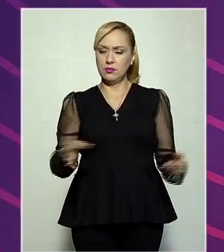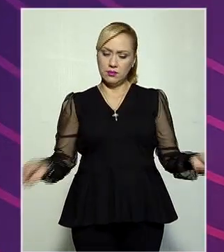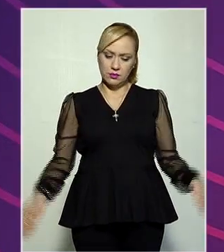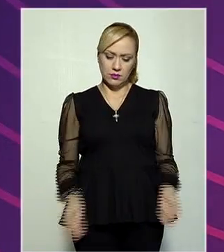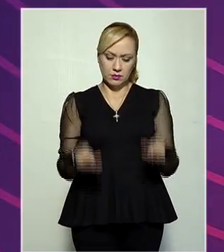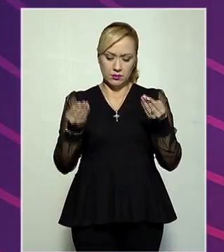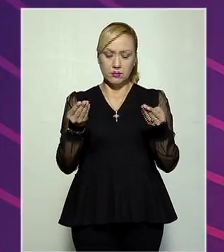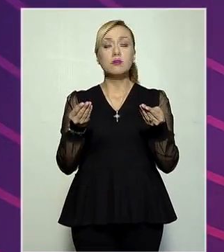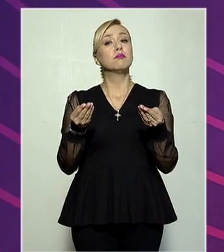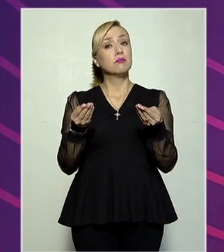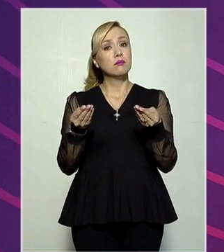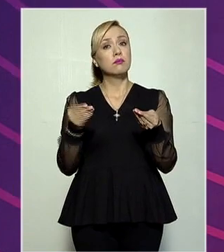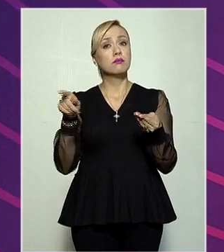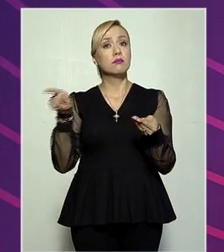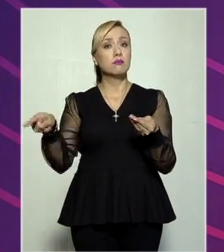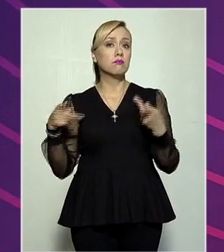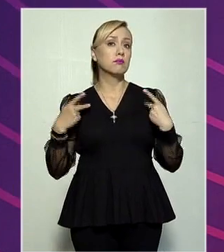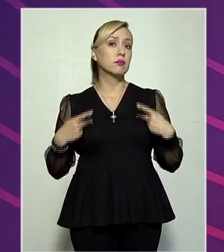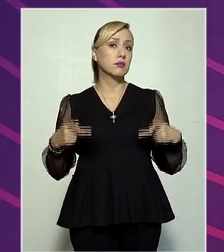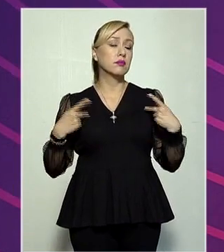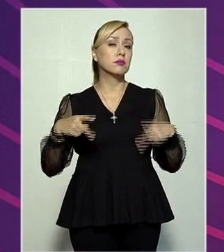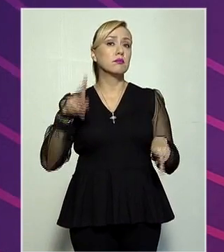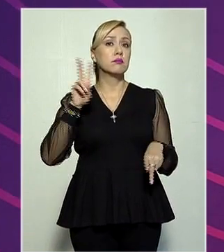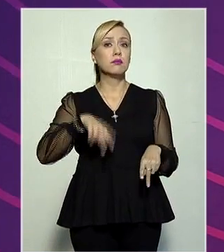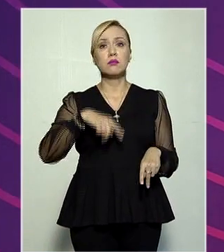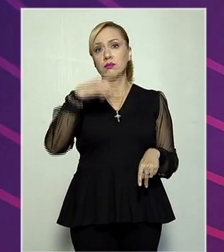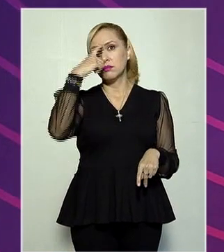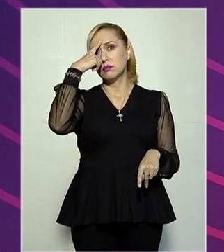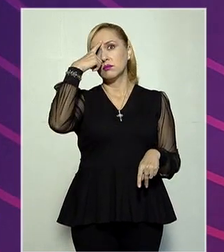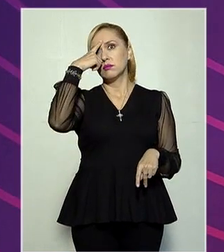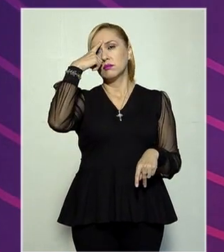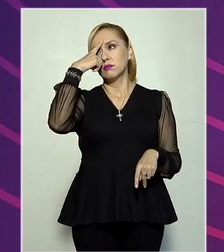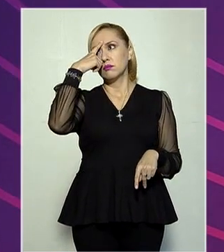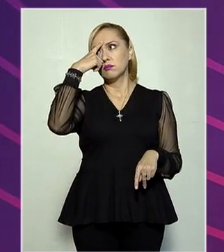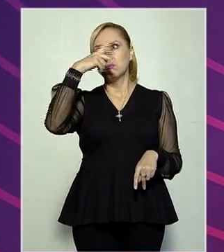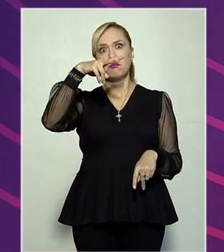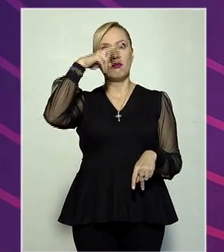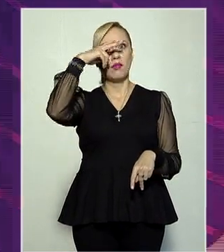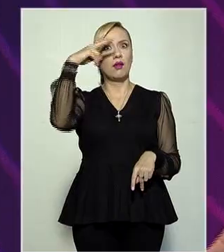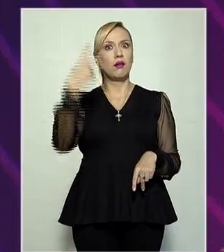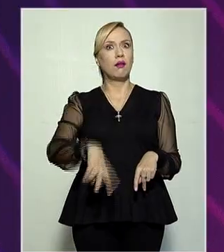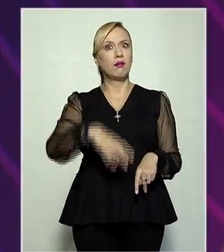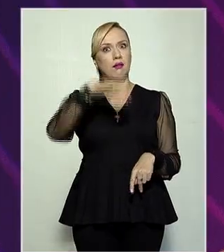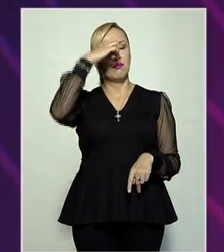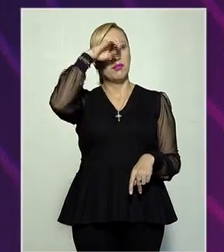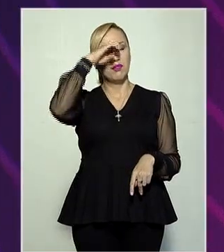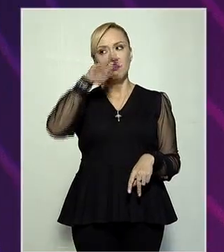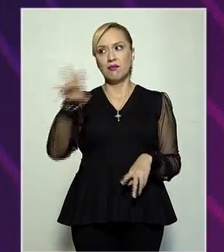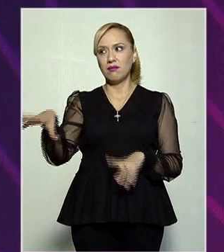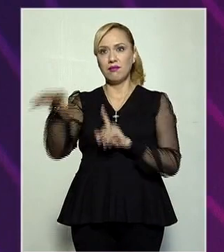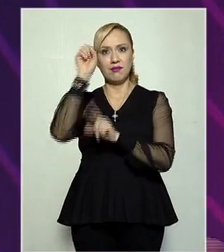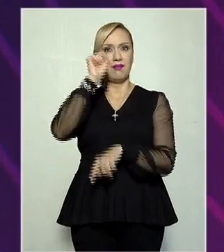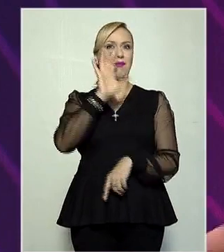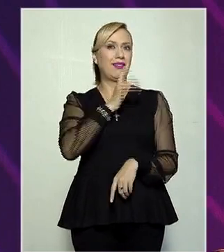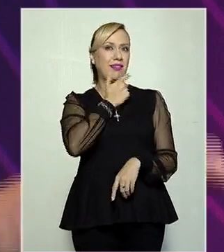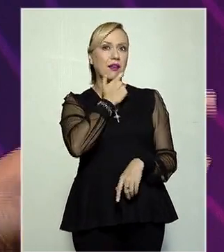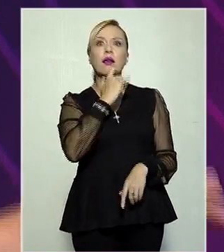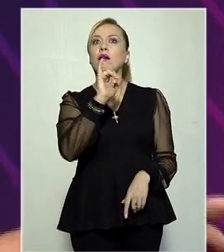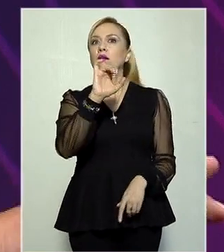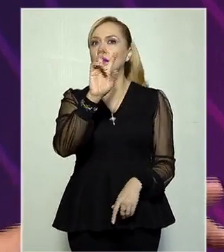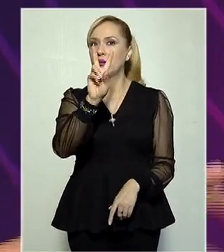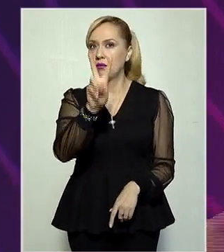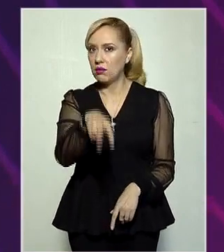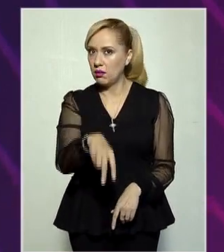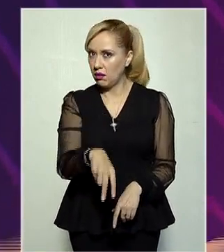estas personas se inspiraron en la experiencia mexicana. Los principios fueron posterior, sí. digamos, su proceso